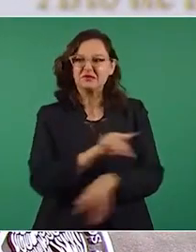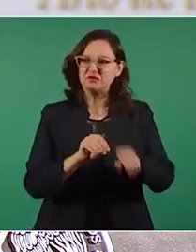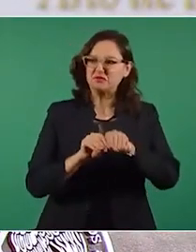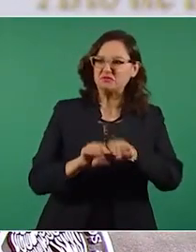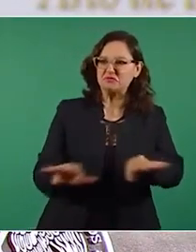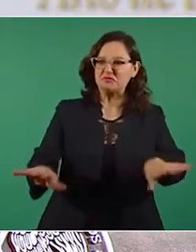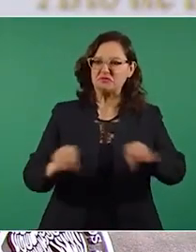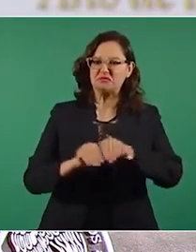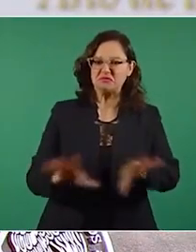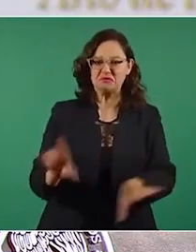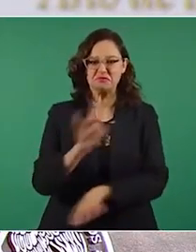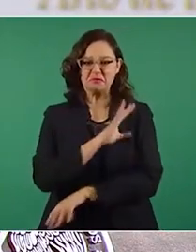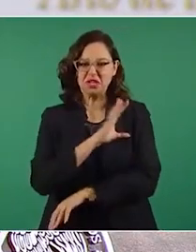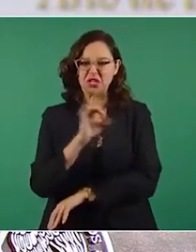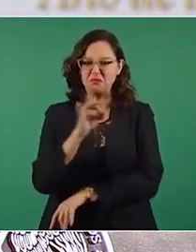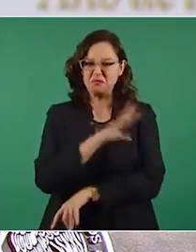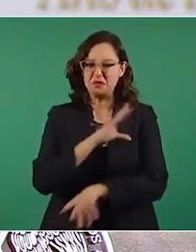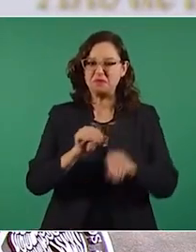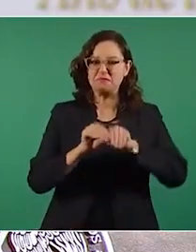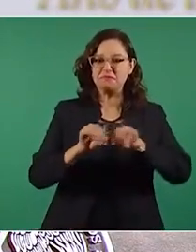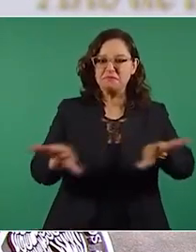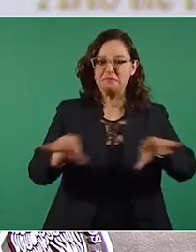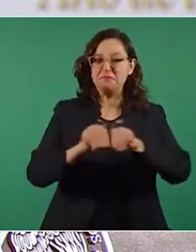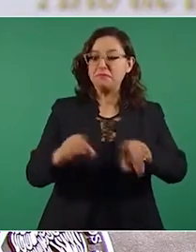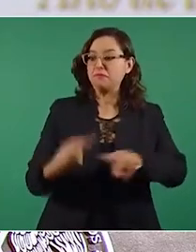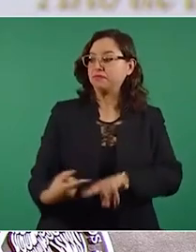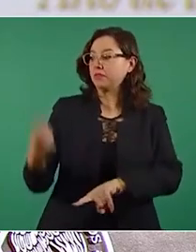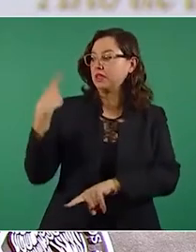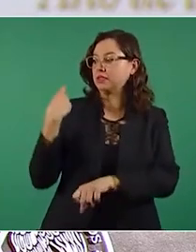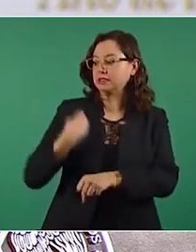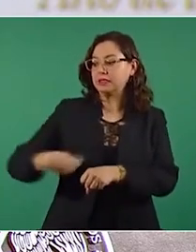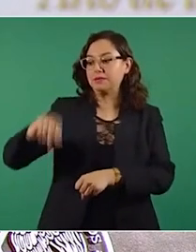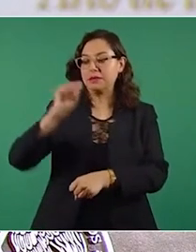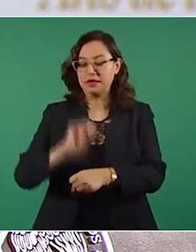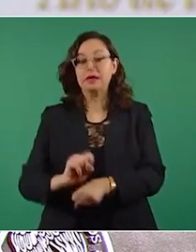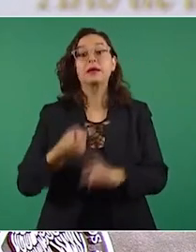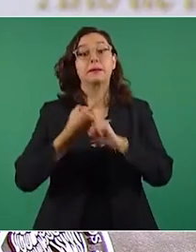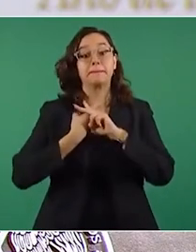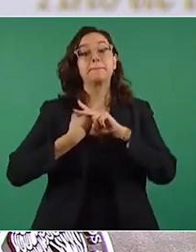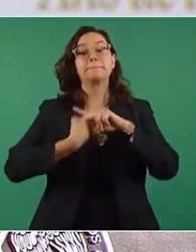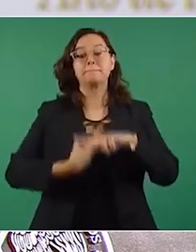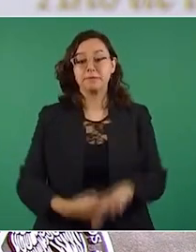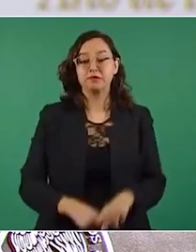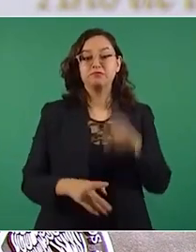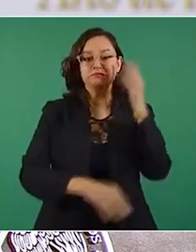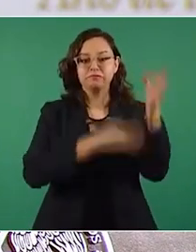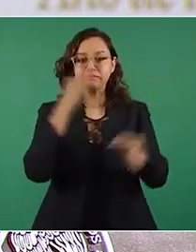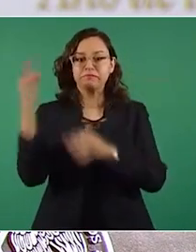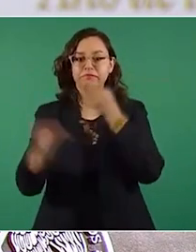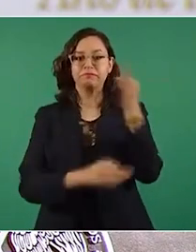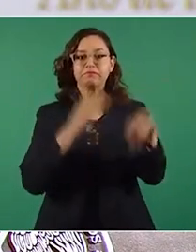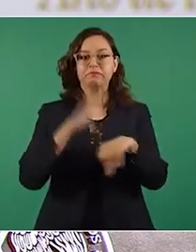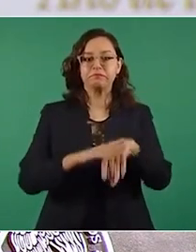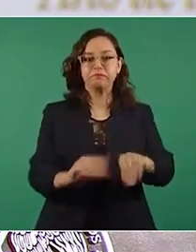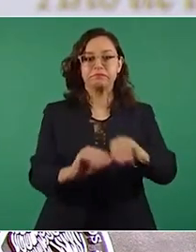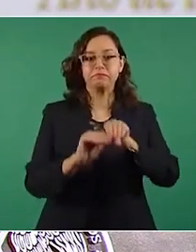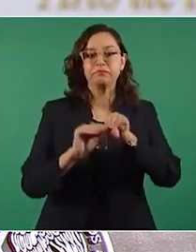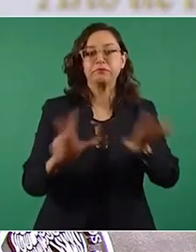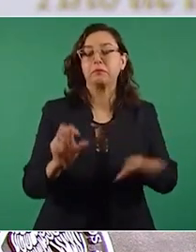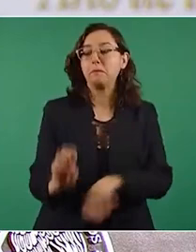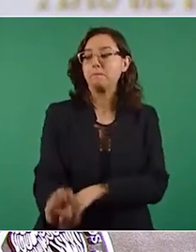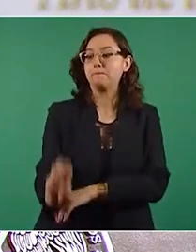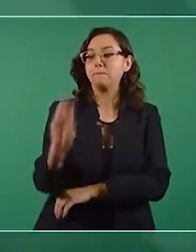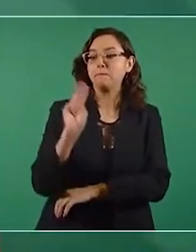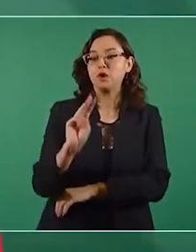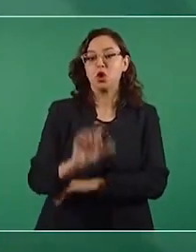a difundirse información y desinformación sobre los contagios de COVID en menores. El miércoles 11